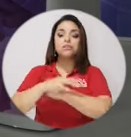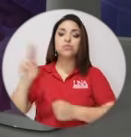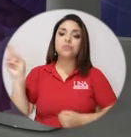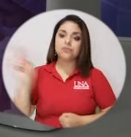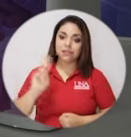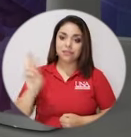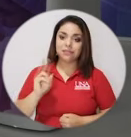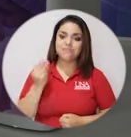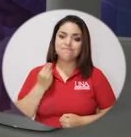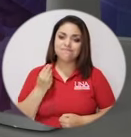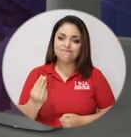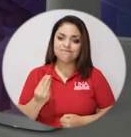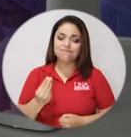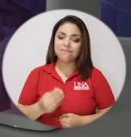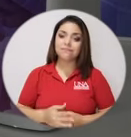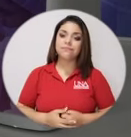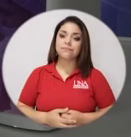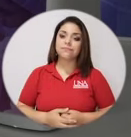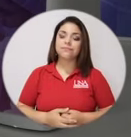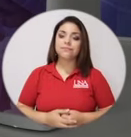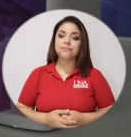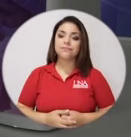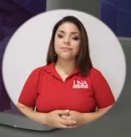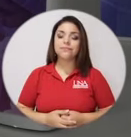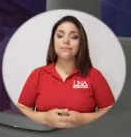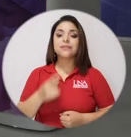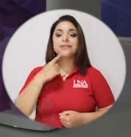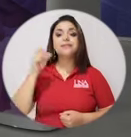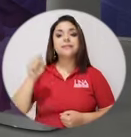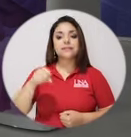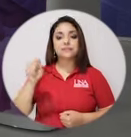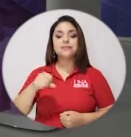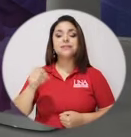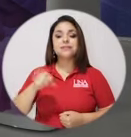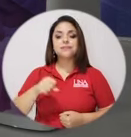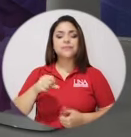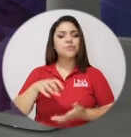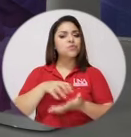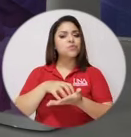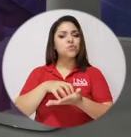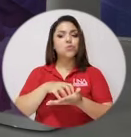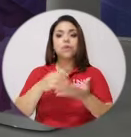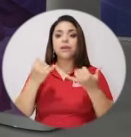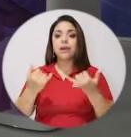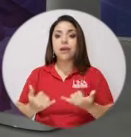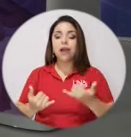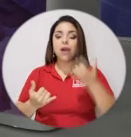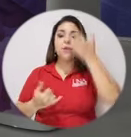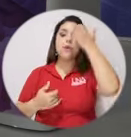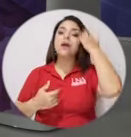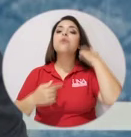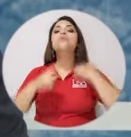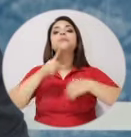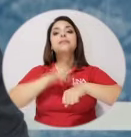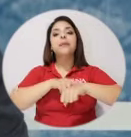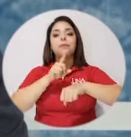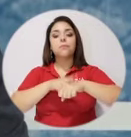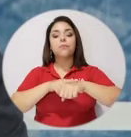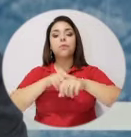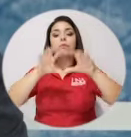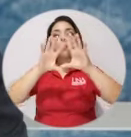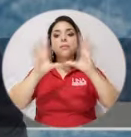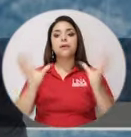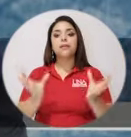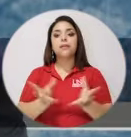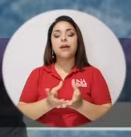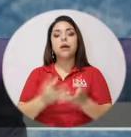Sin duda, estamos asistiendo a una época de la humanidad pues en extremo compleja.